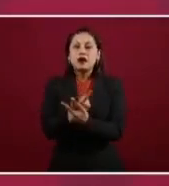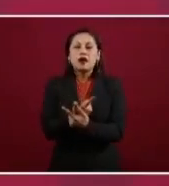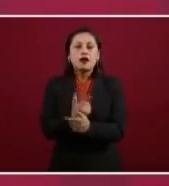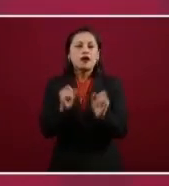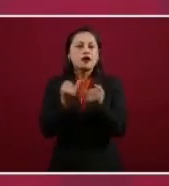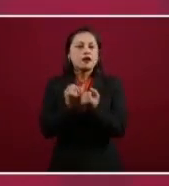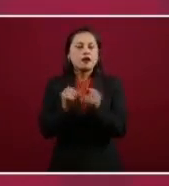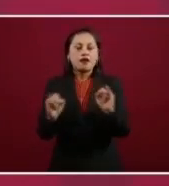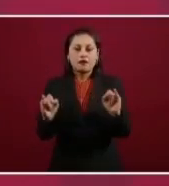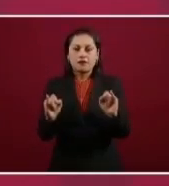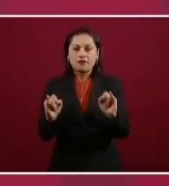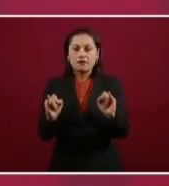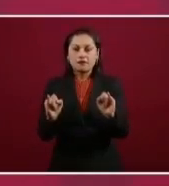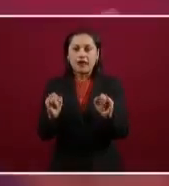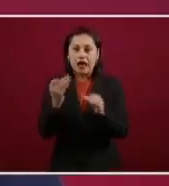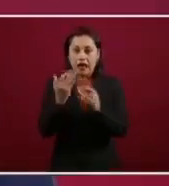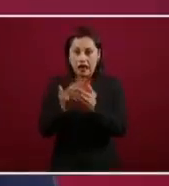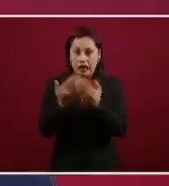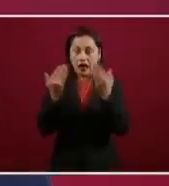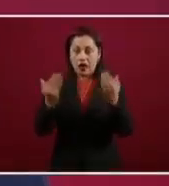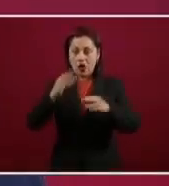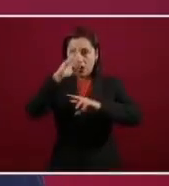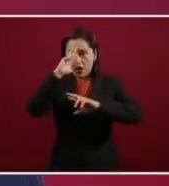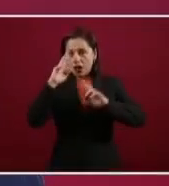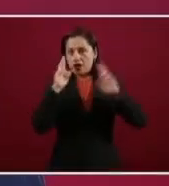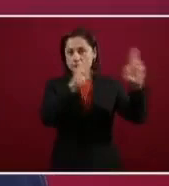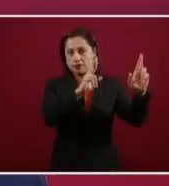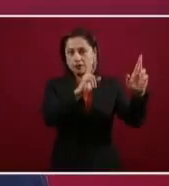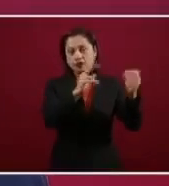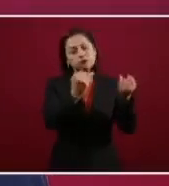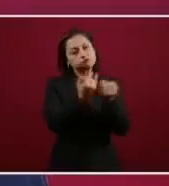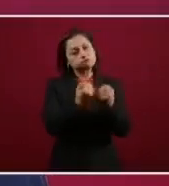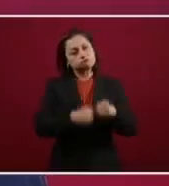respetar para que nos respeten